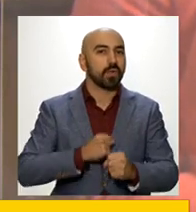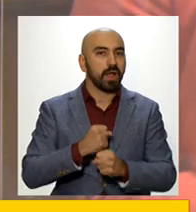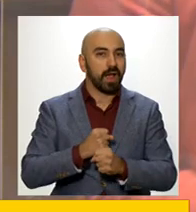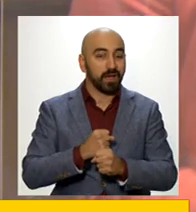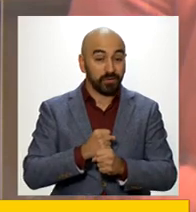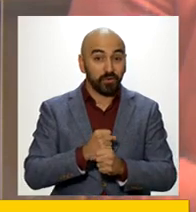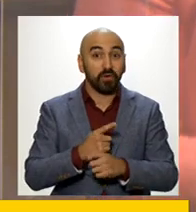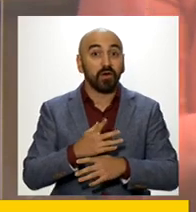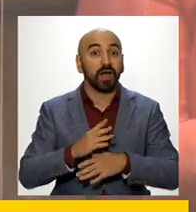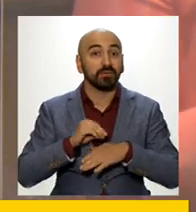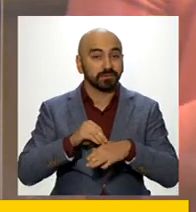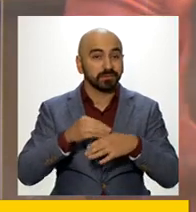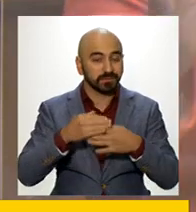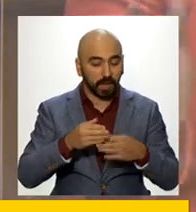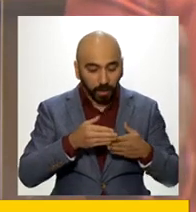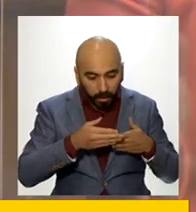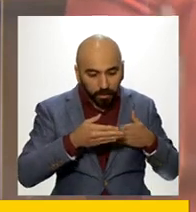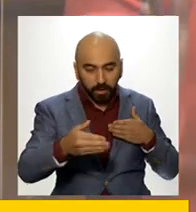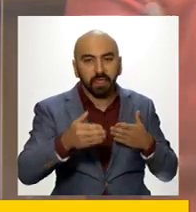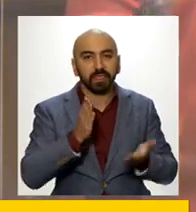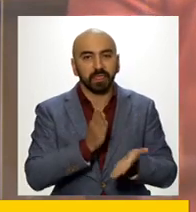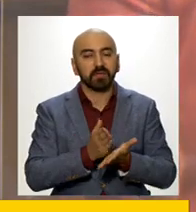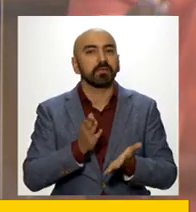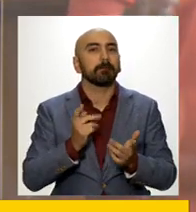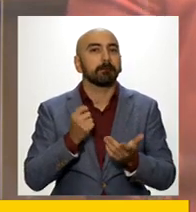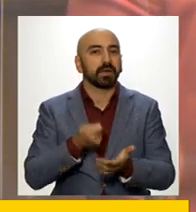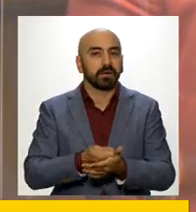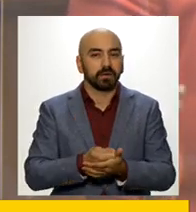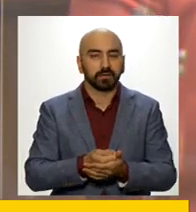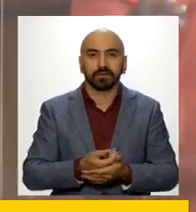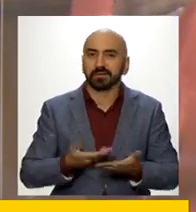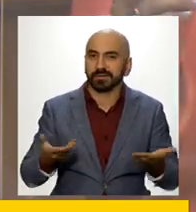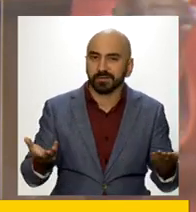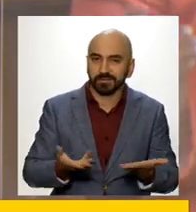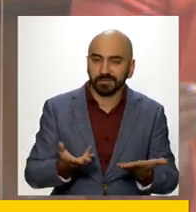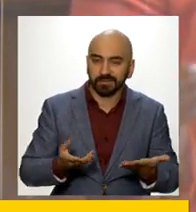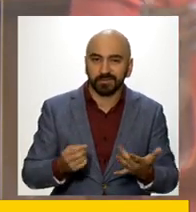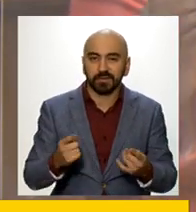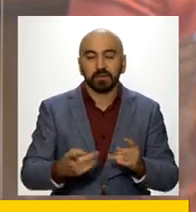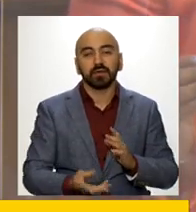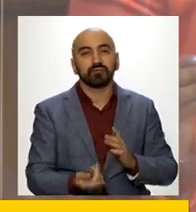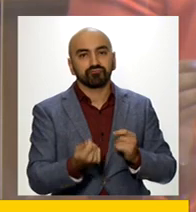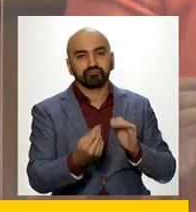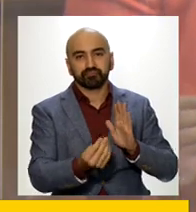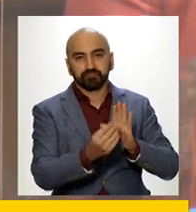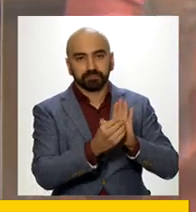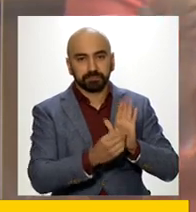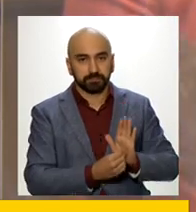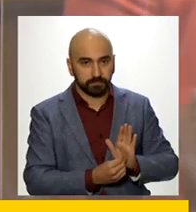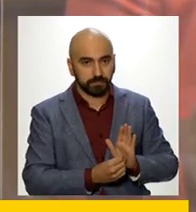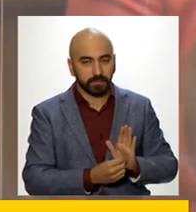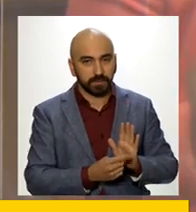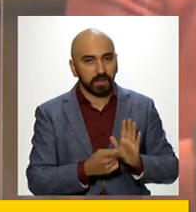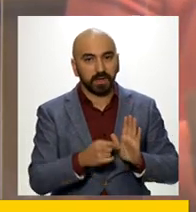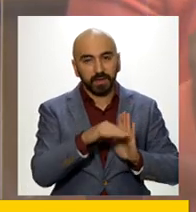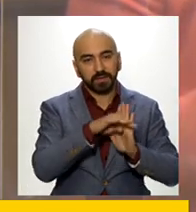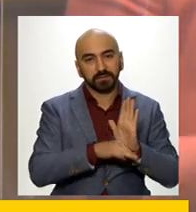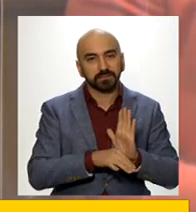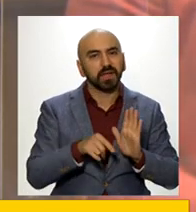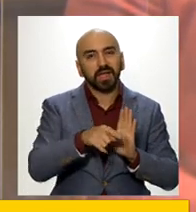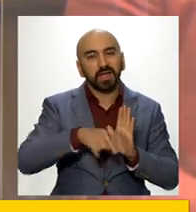sentencia. Para el pago de estos tractos se debe tomar como base los montos establecidos en la lista, los cuales